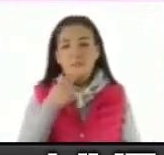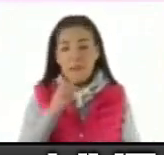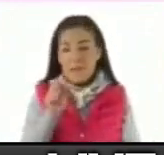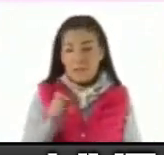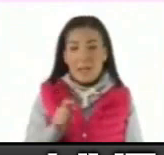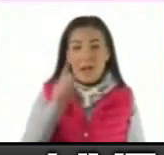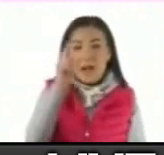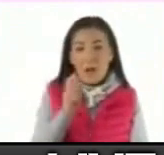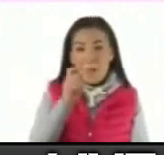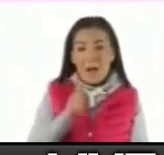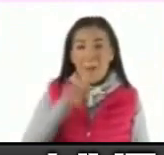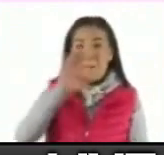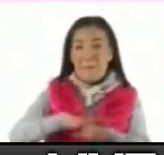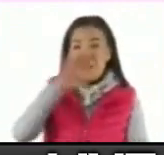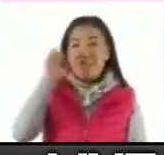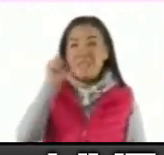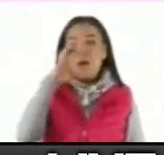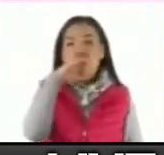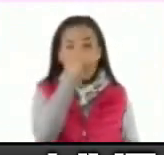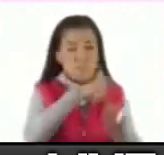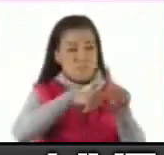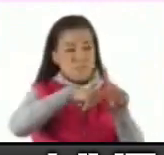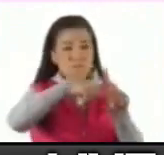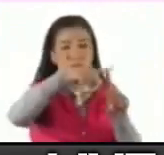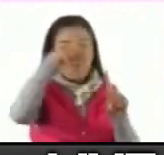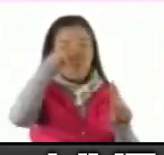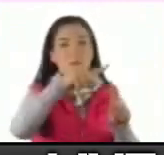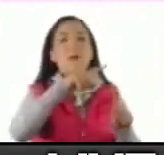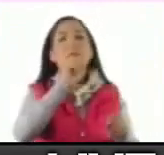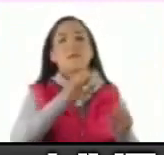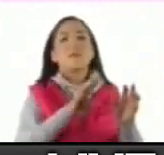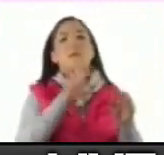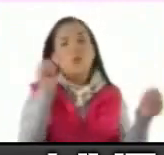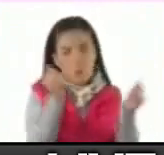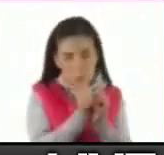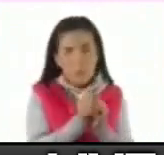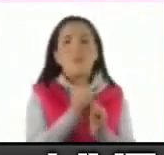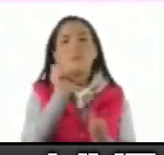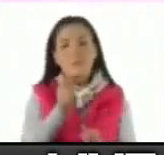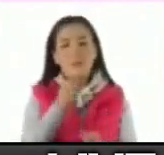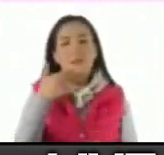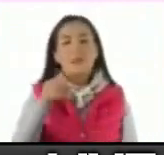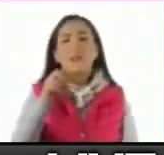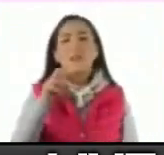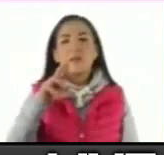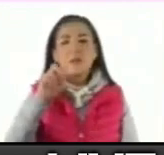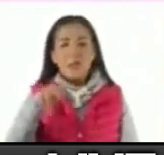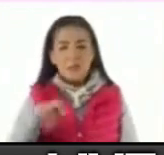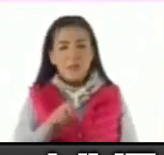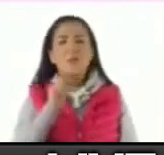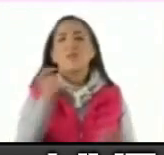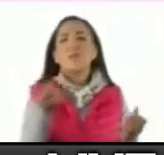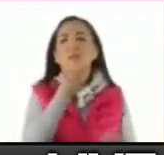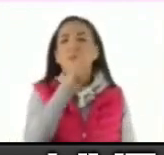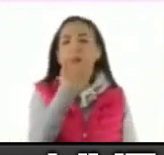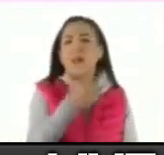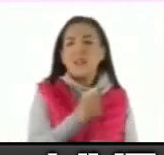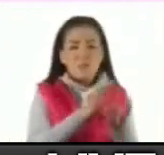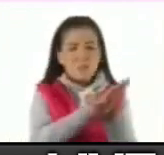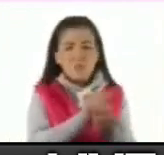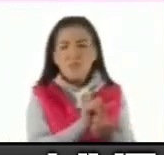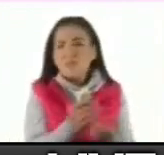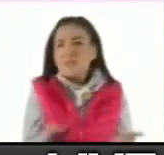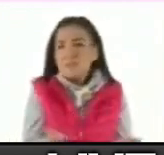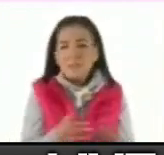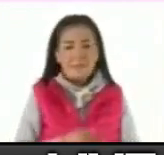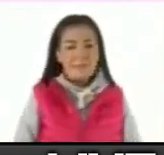aplicando altas temperaturas a los plásticos en presencia de hidrógeno. ¿Y si los gasifican? Lo que